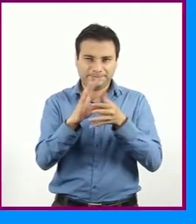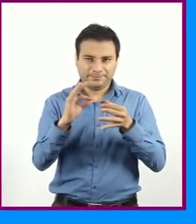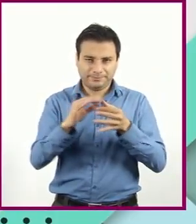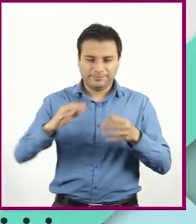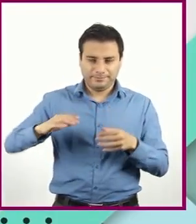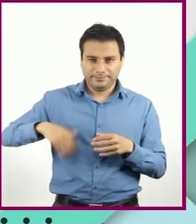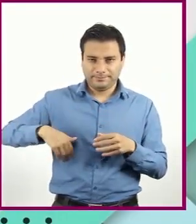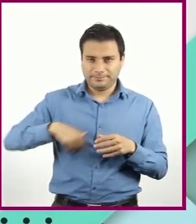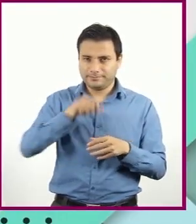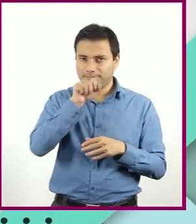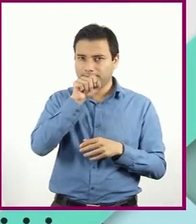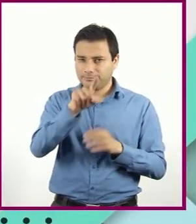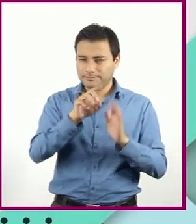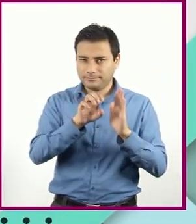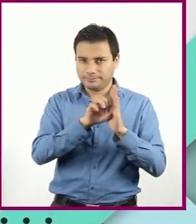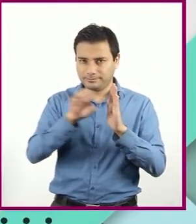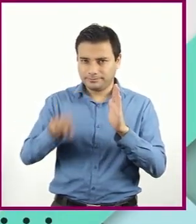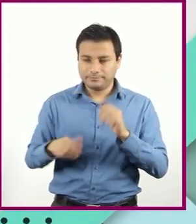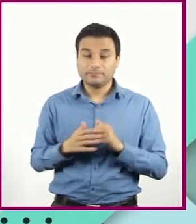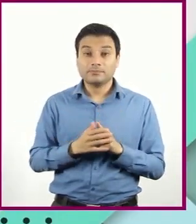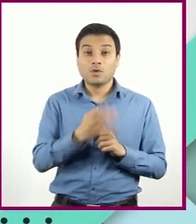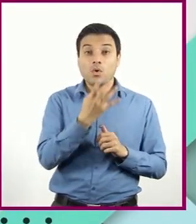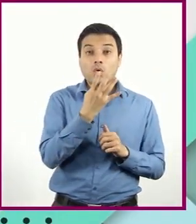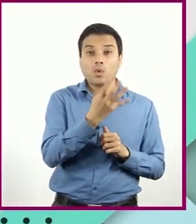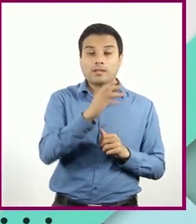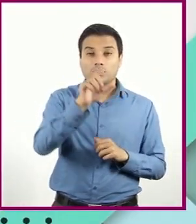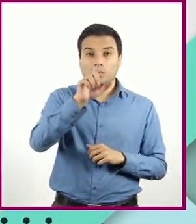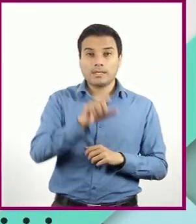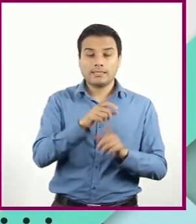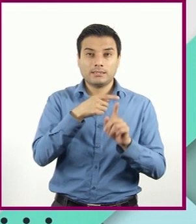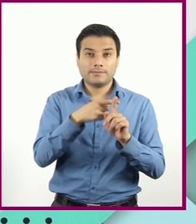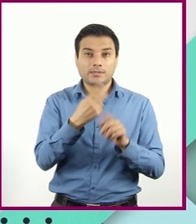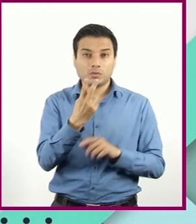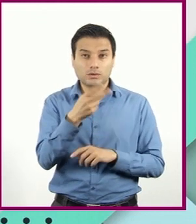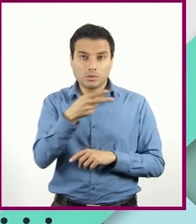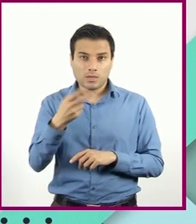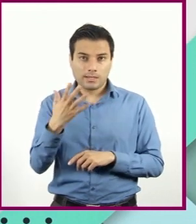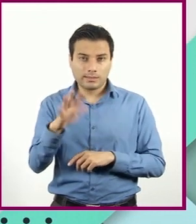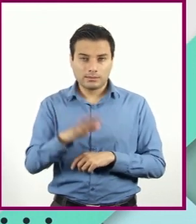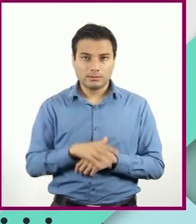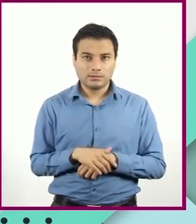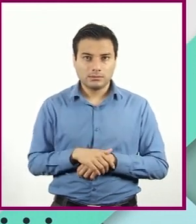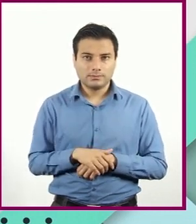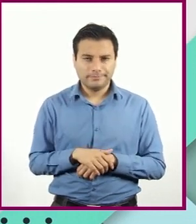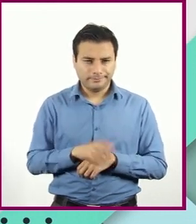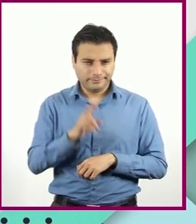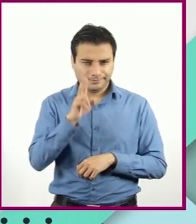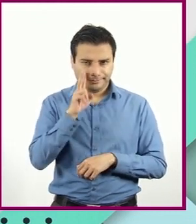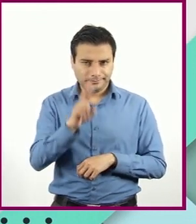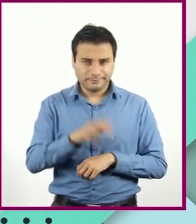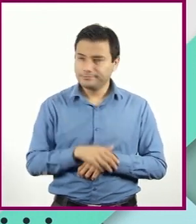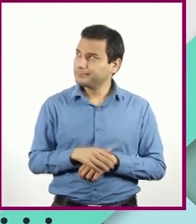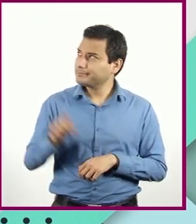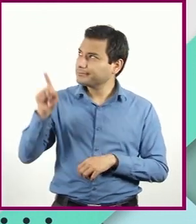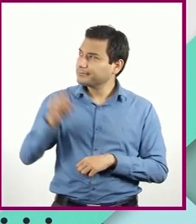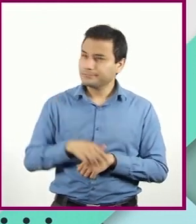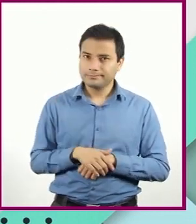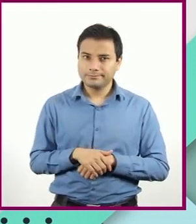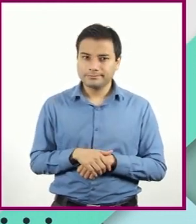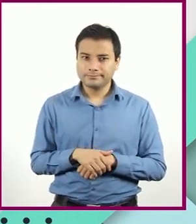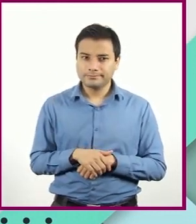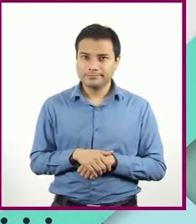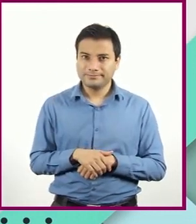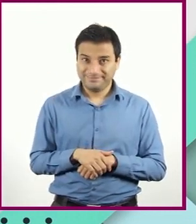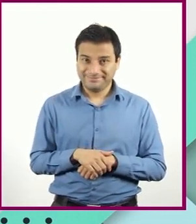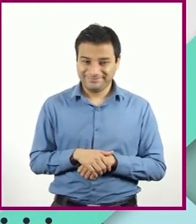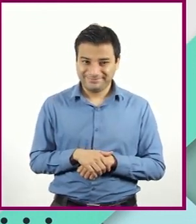anteriormente. 4x más 2 es igual a 10. Como vemos, En el primer miembro de la igualdad, además del